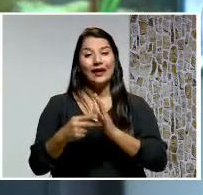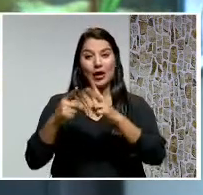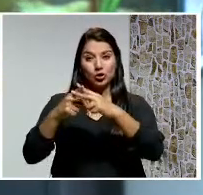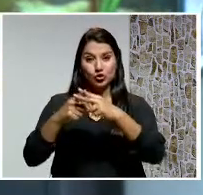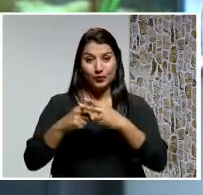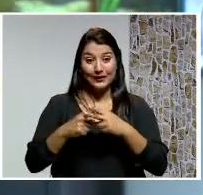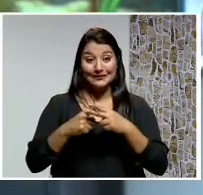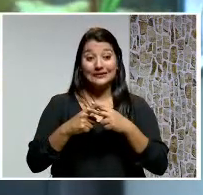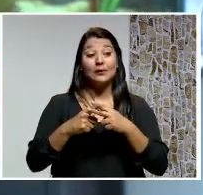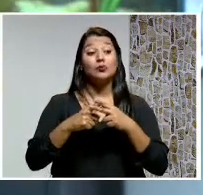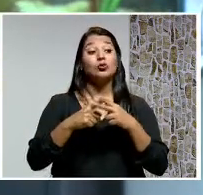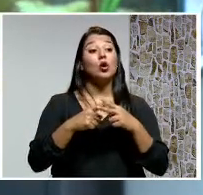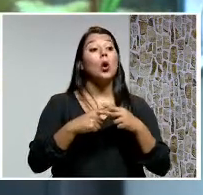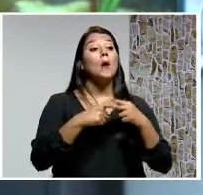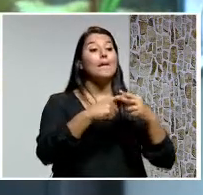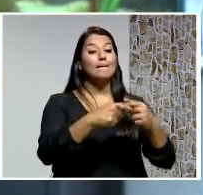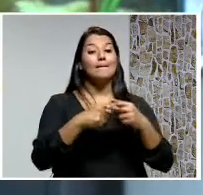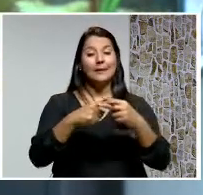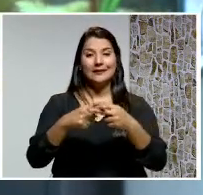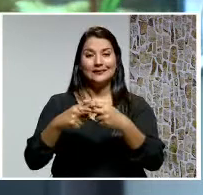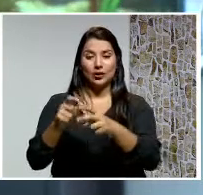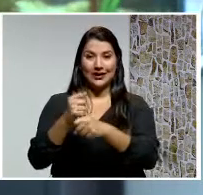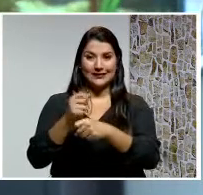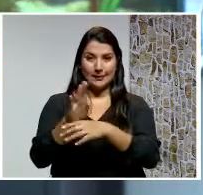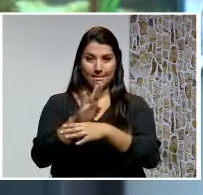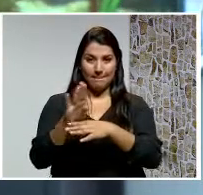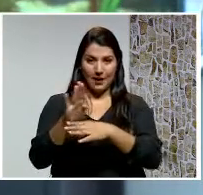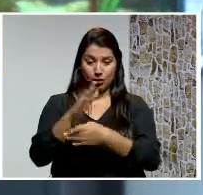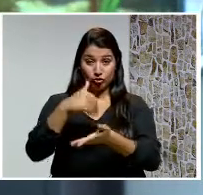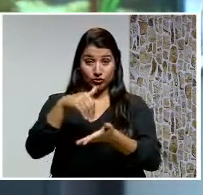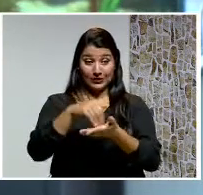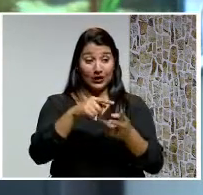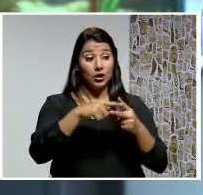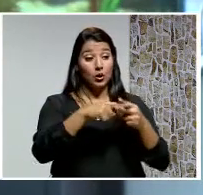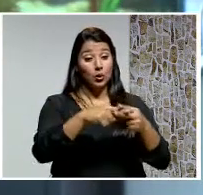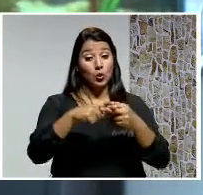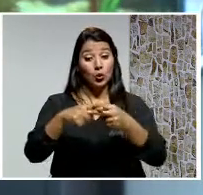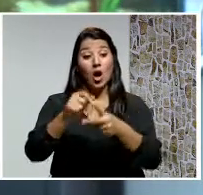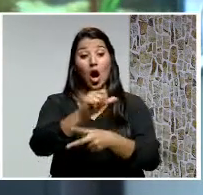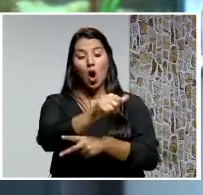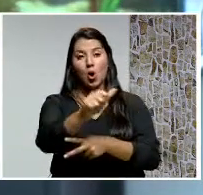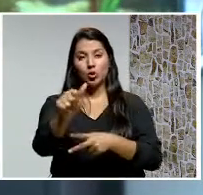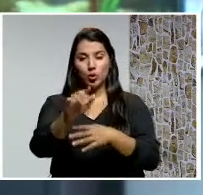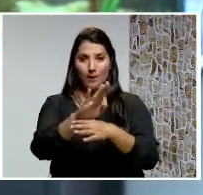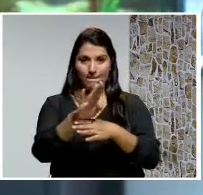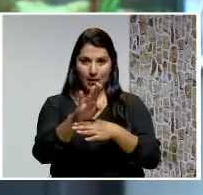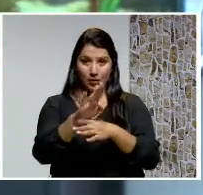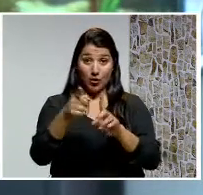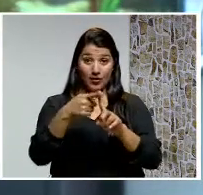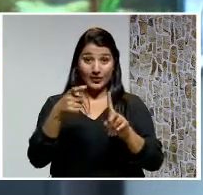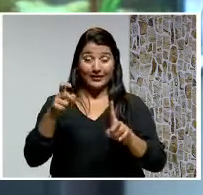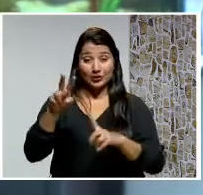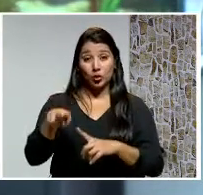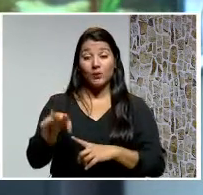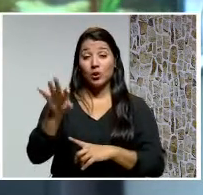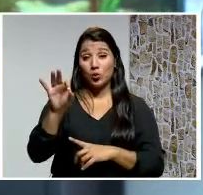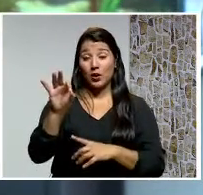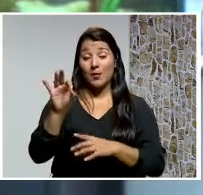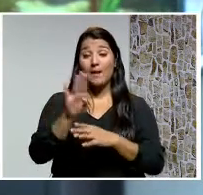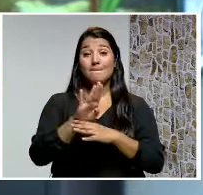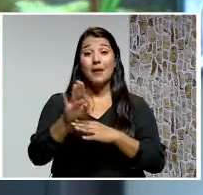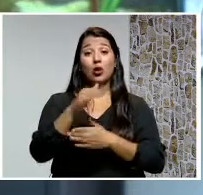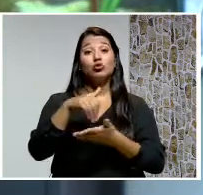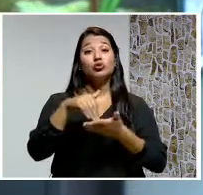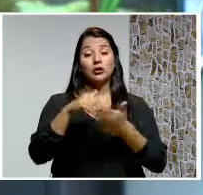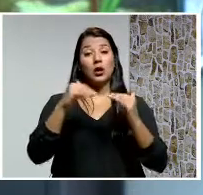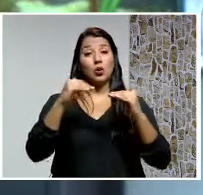hace el Banco Central o las facilidades de liquidez a las demás entidades financieras en el país. Desde el 2009 el Banco Central ha venido